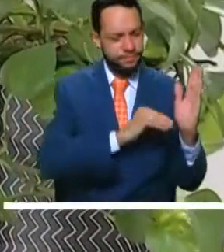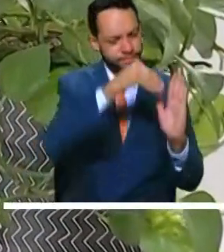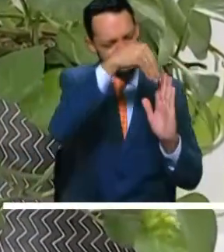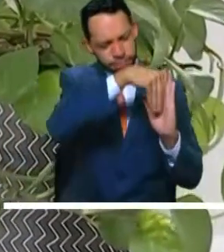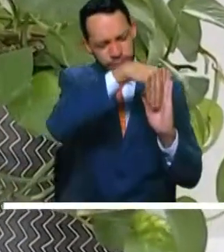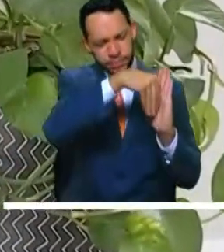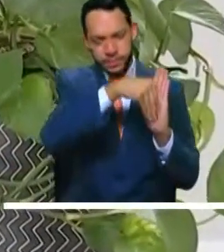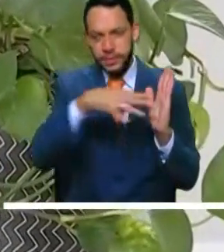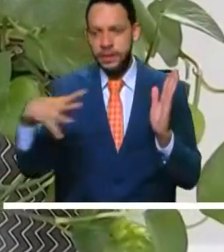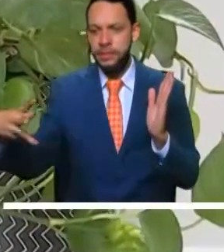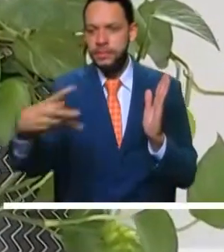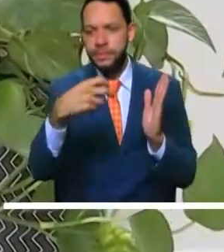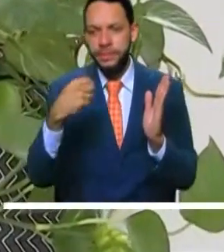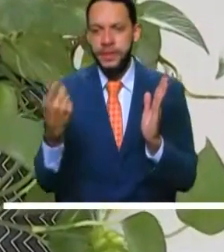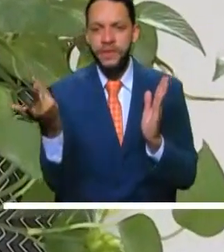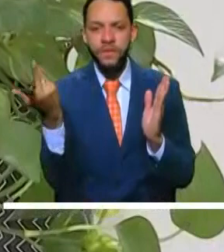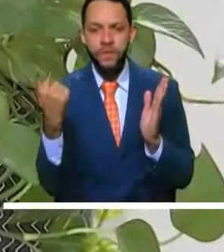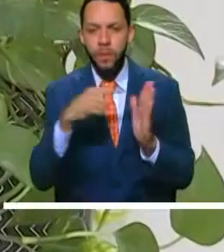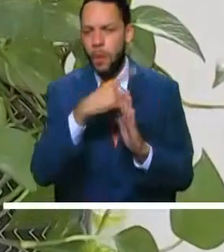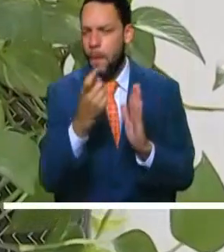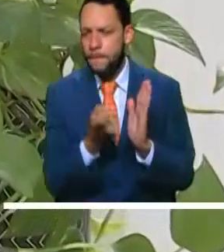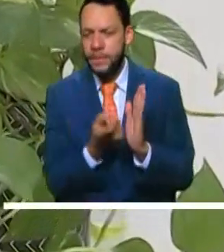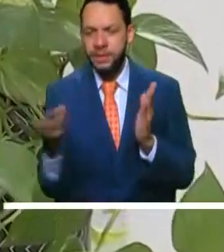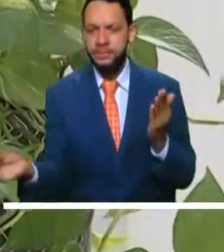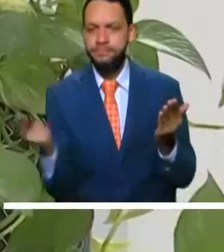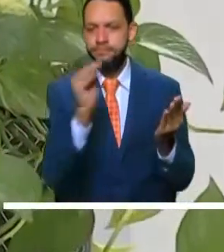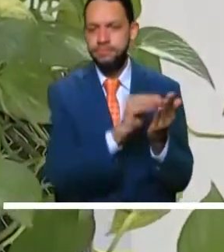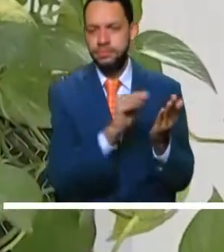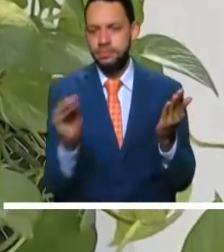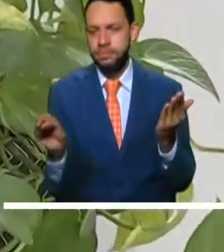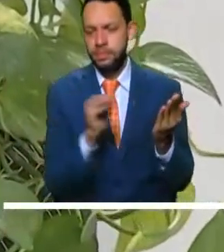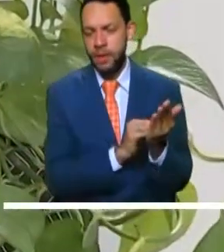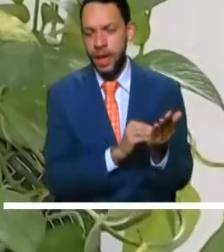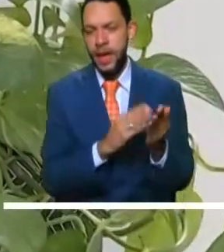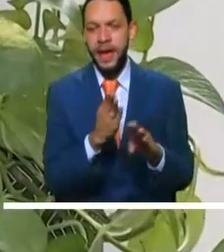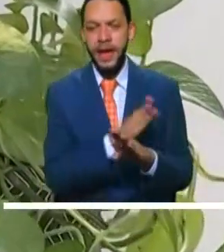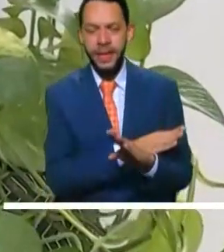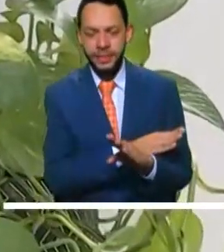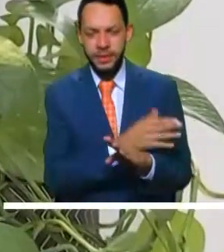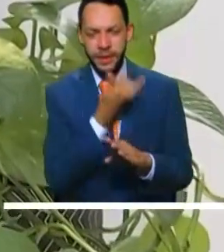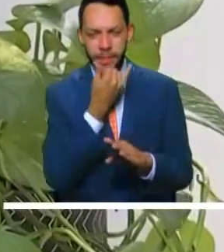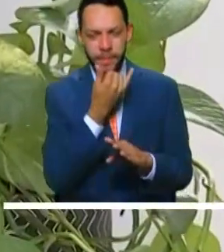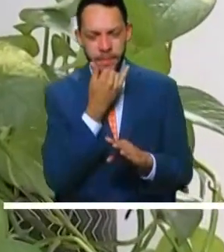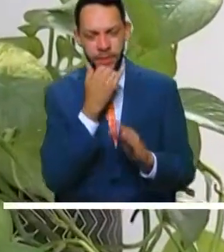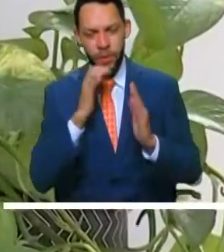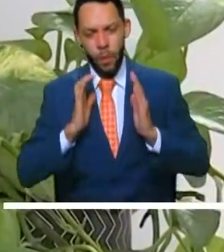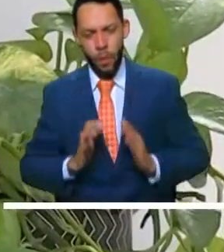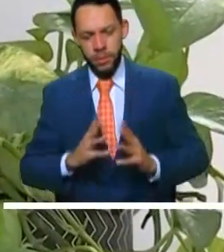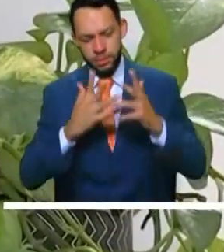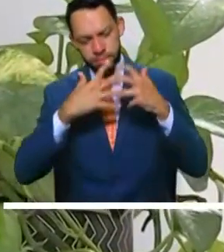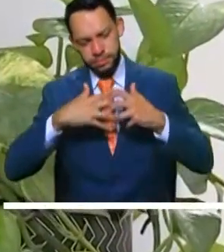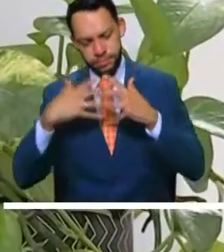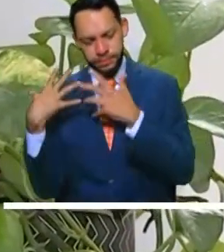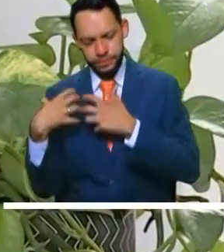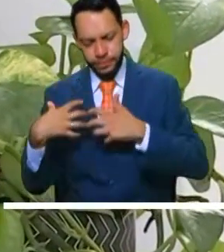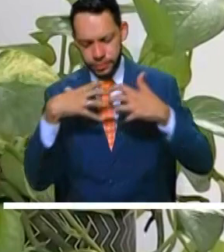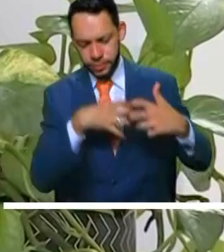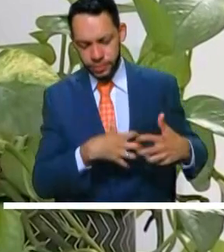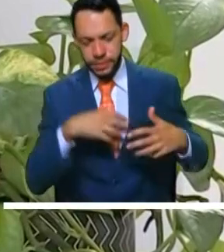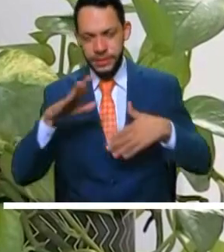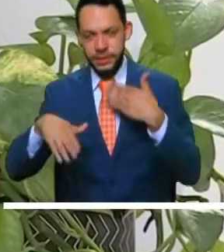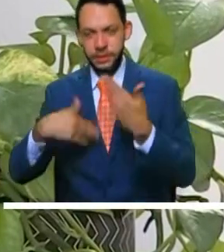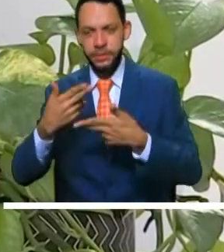la información que traen los pacientes de cada una de las consultas con los médicos y las interpretamos para que ellos